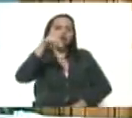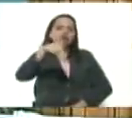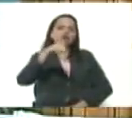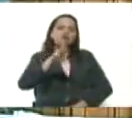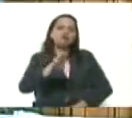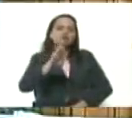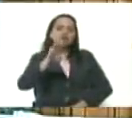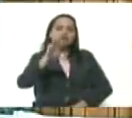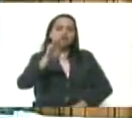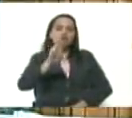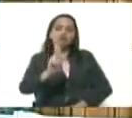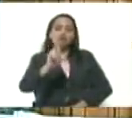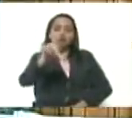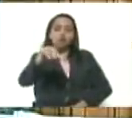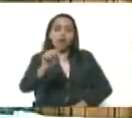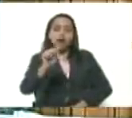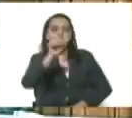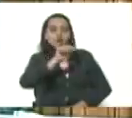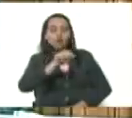utilizó algunas